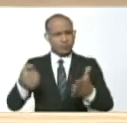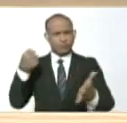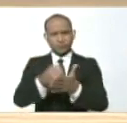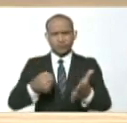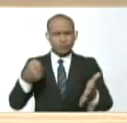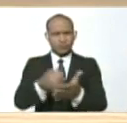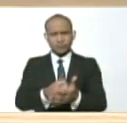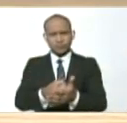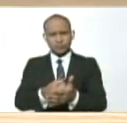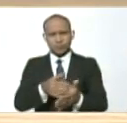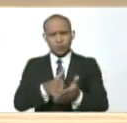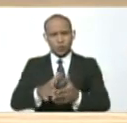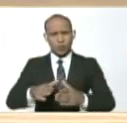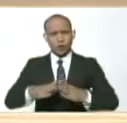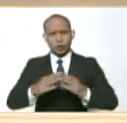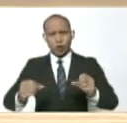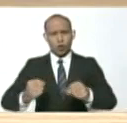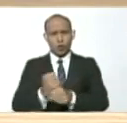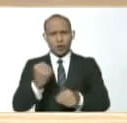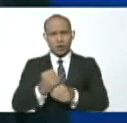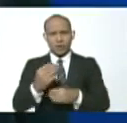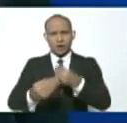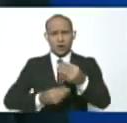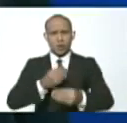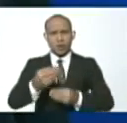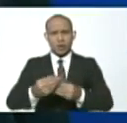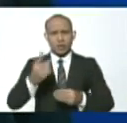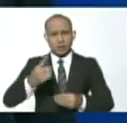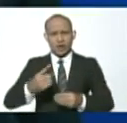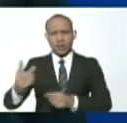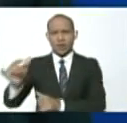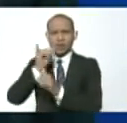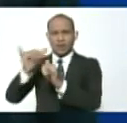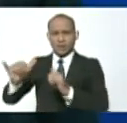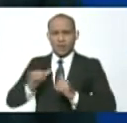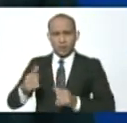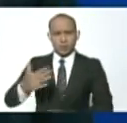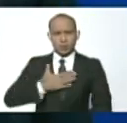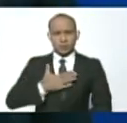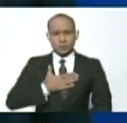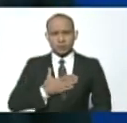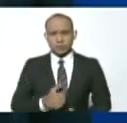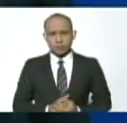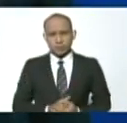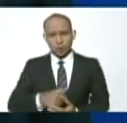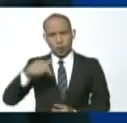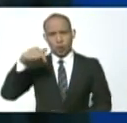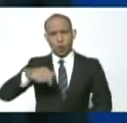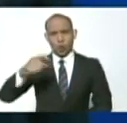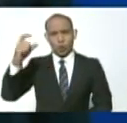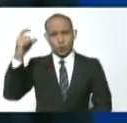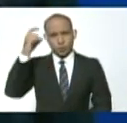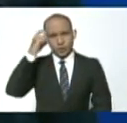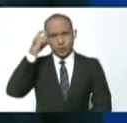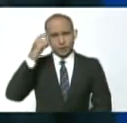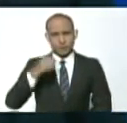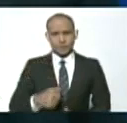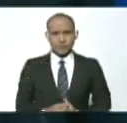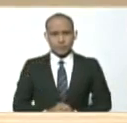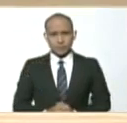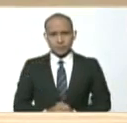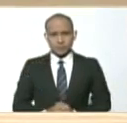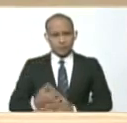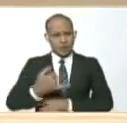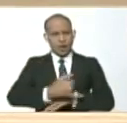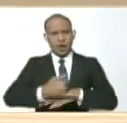los golpes que vayamos dando mantenerme bien informado porque estamos hoy en la línea